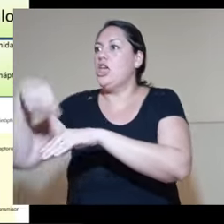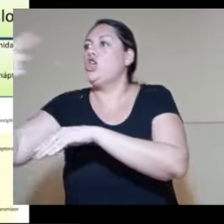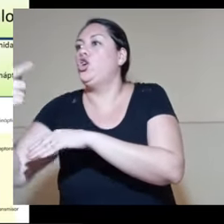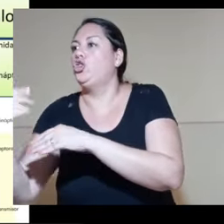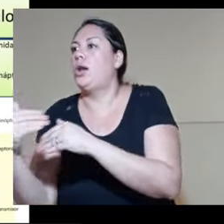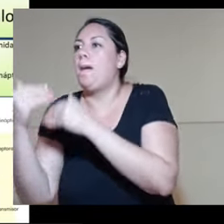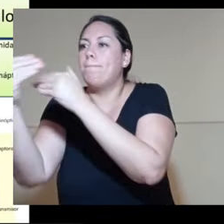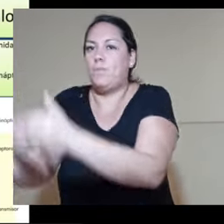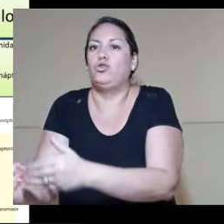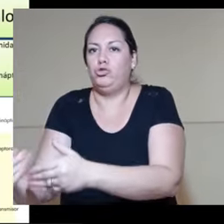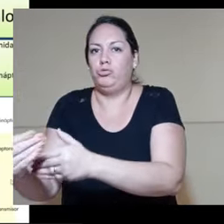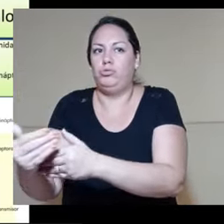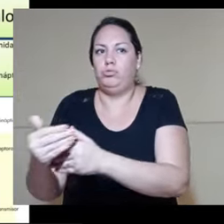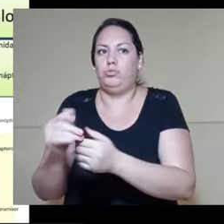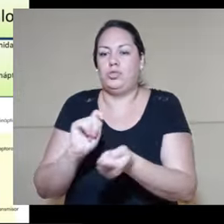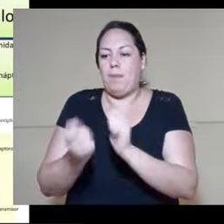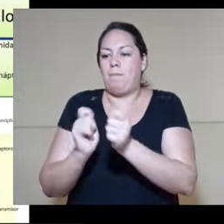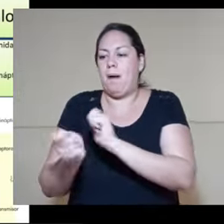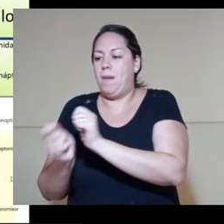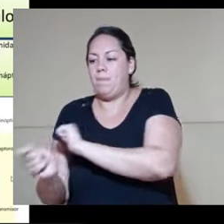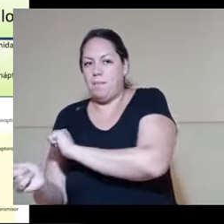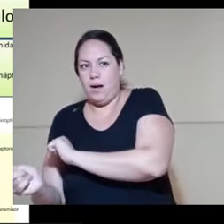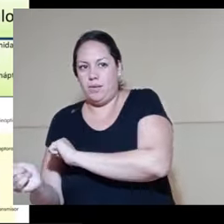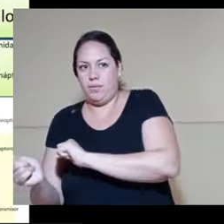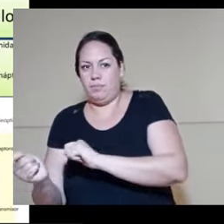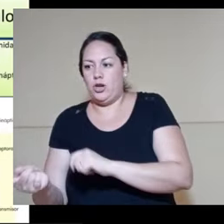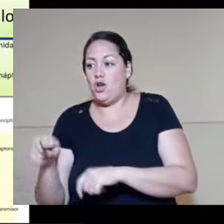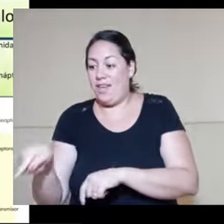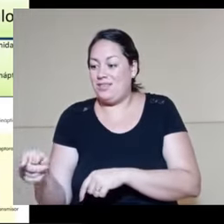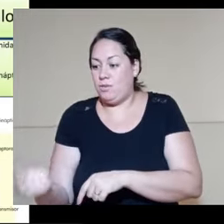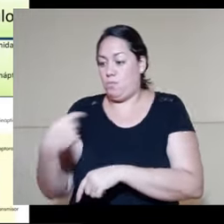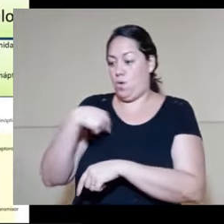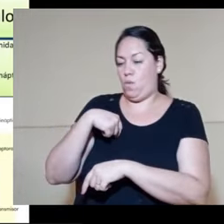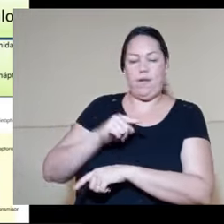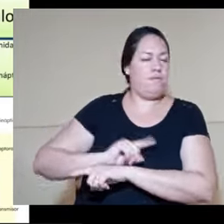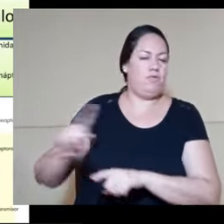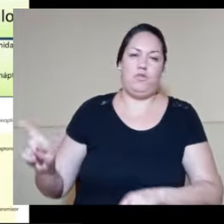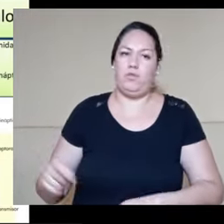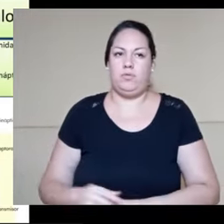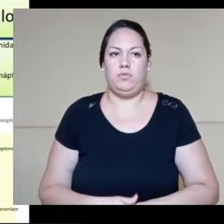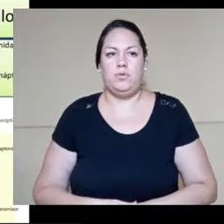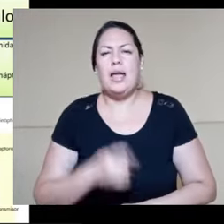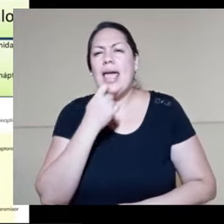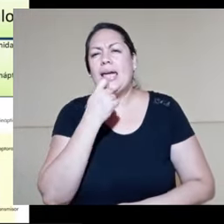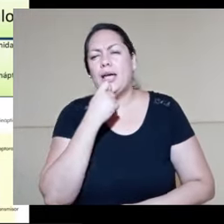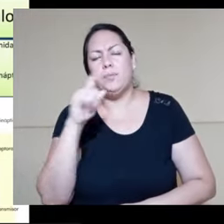pos, y así sucesivamente. Pero no vuelve el estímulo, no vuelve a pasar.